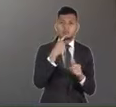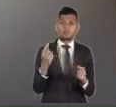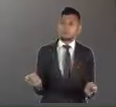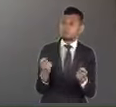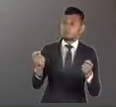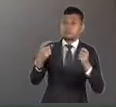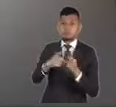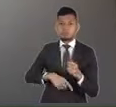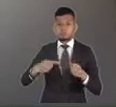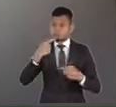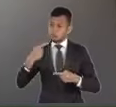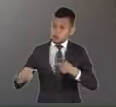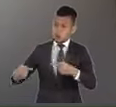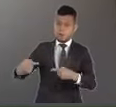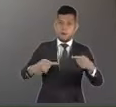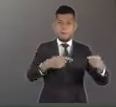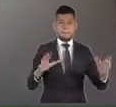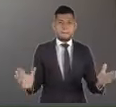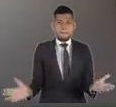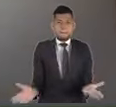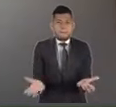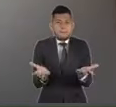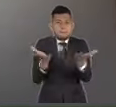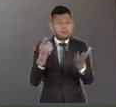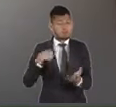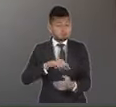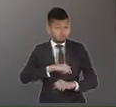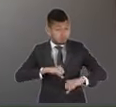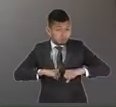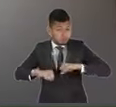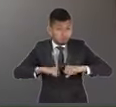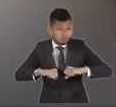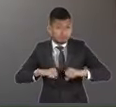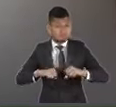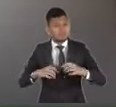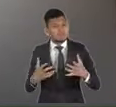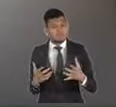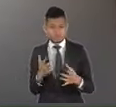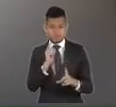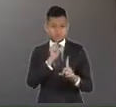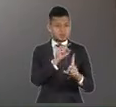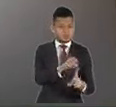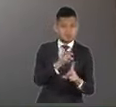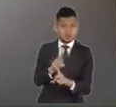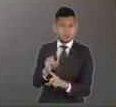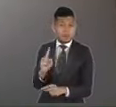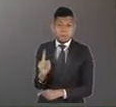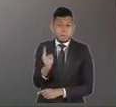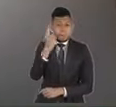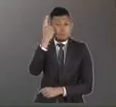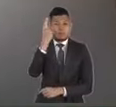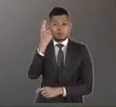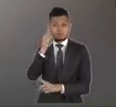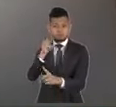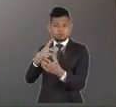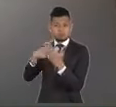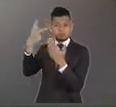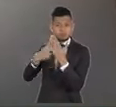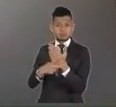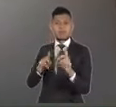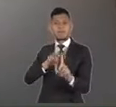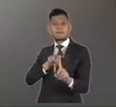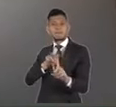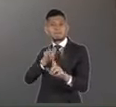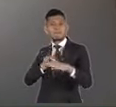nos comprometemos a seguir impulsando acciones claves en esta materia. En primer lugar, con nuestro proyecto Visión 3030,